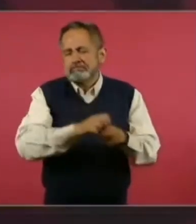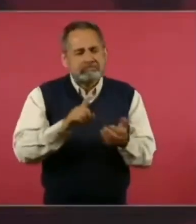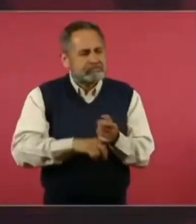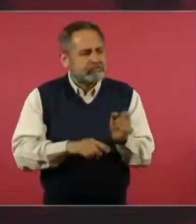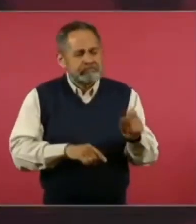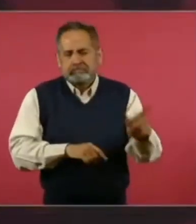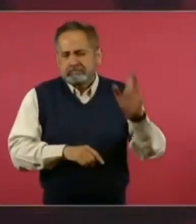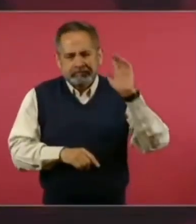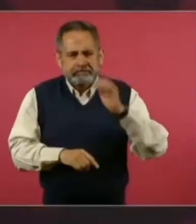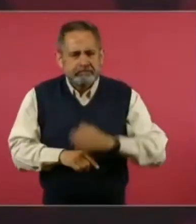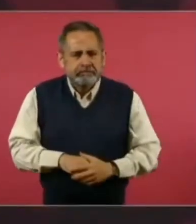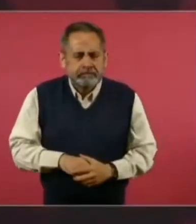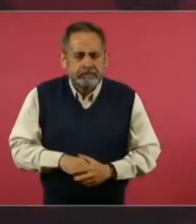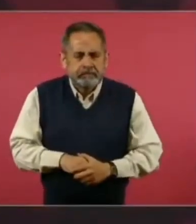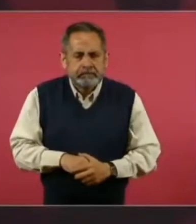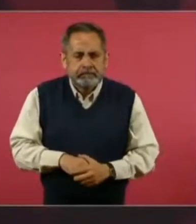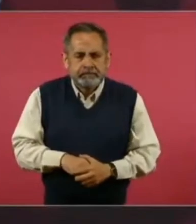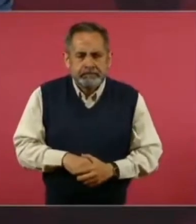porque